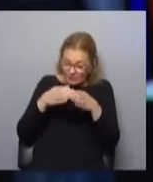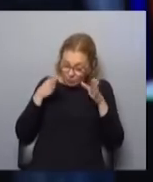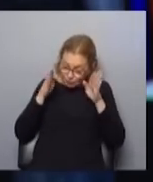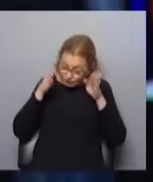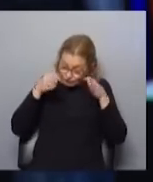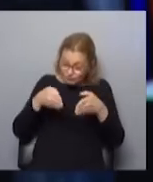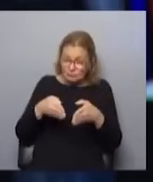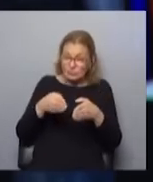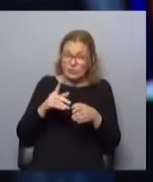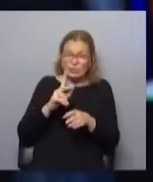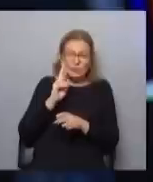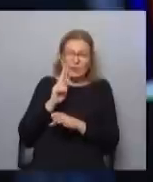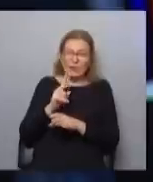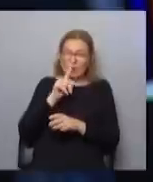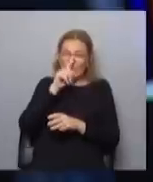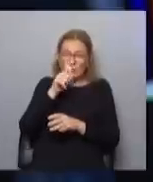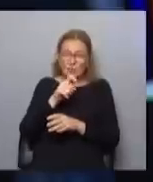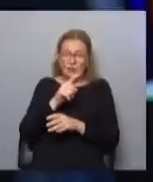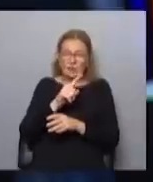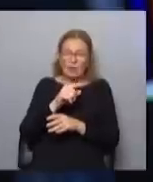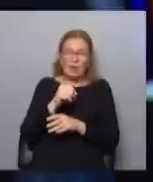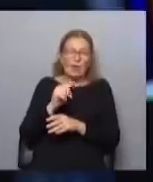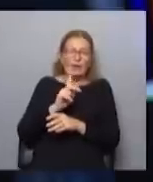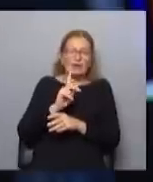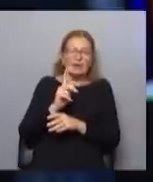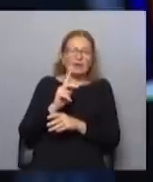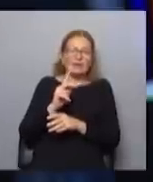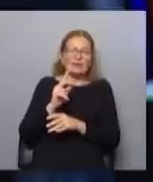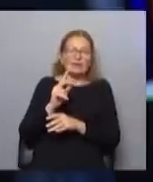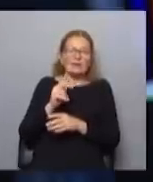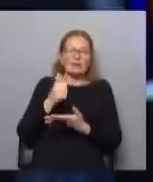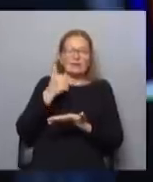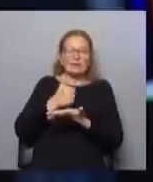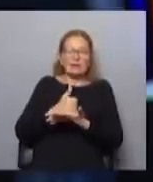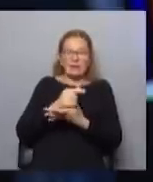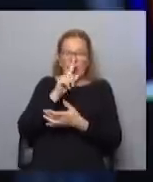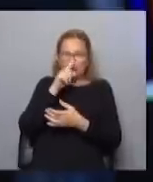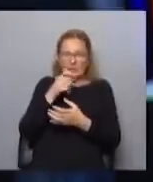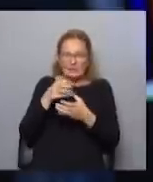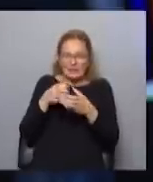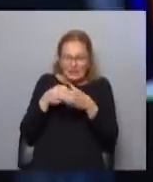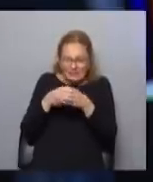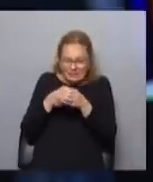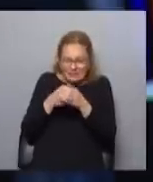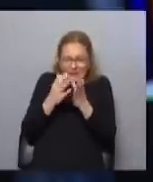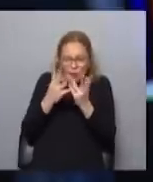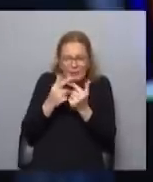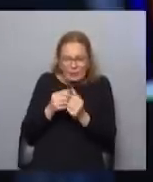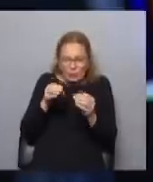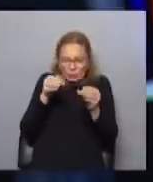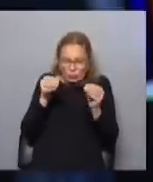que no tiene que ver con montevideo ni la mini ni el hecho de que te quedas en la capital te qué hace en la centralidad de la organización